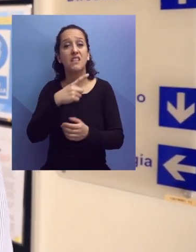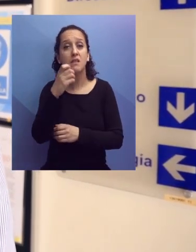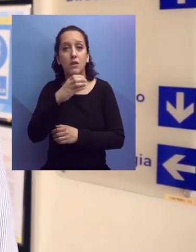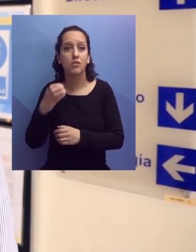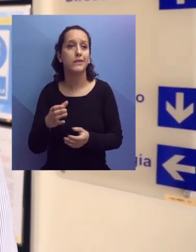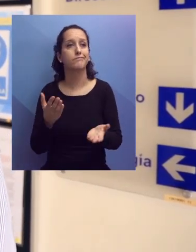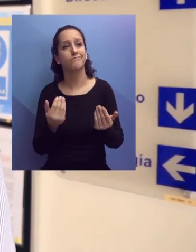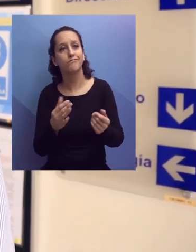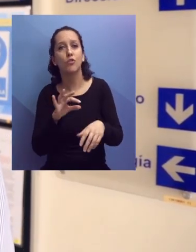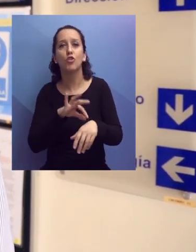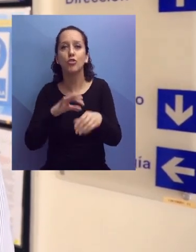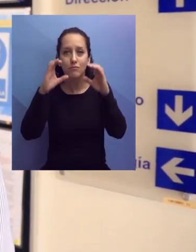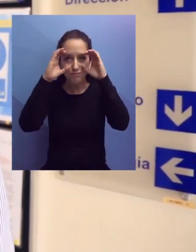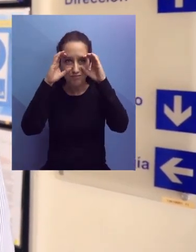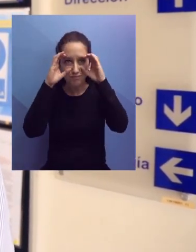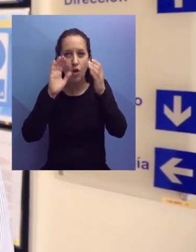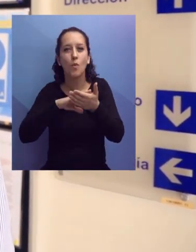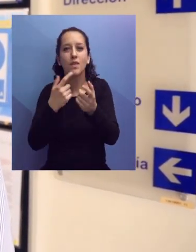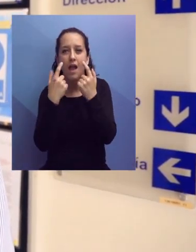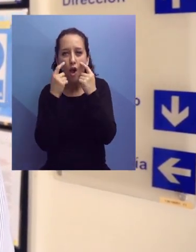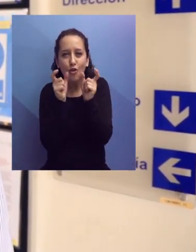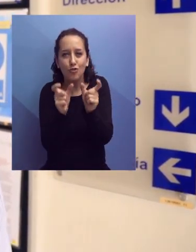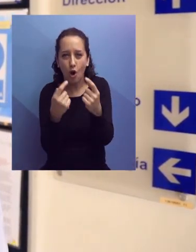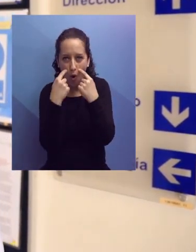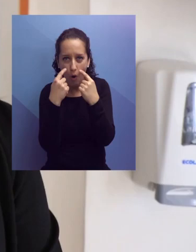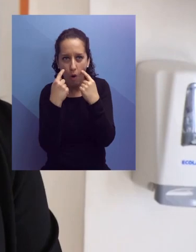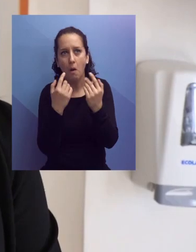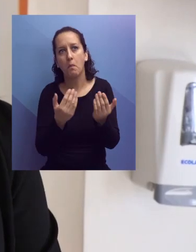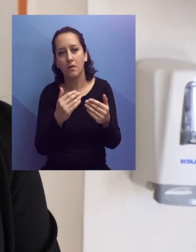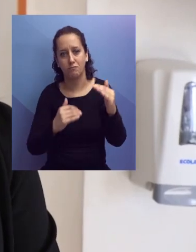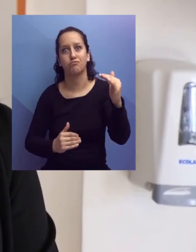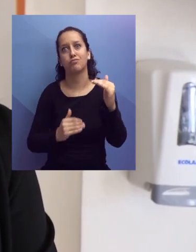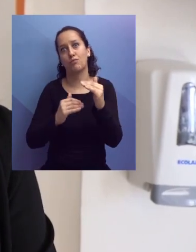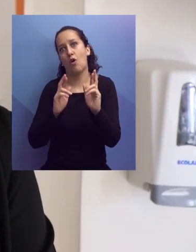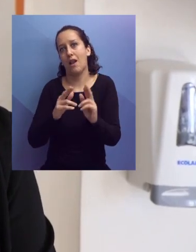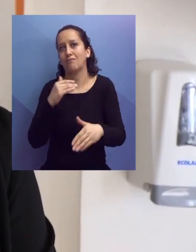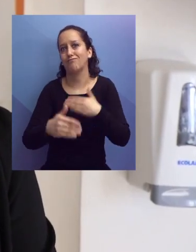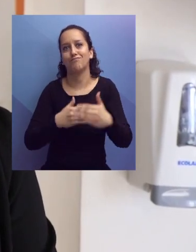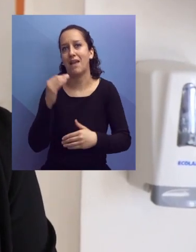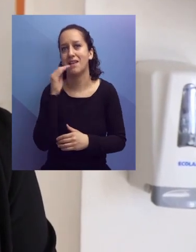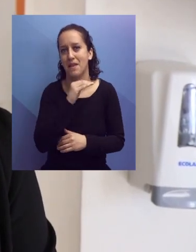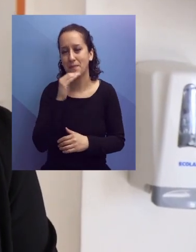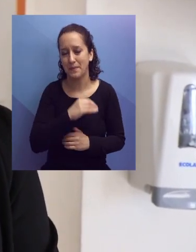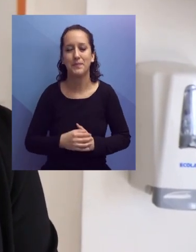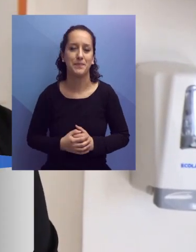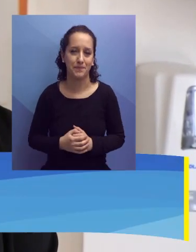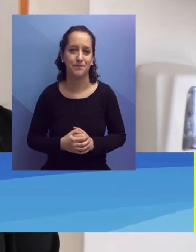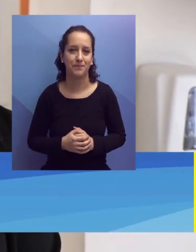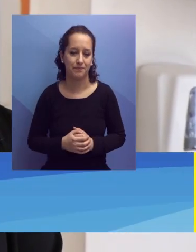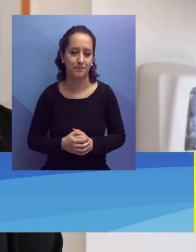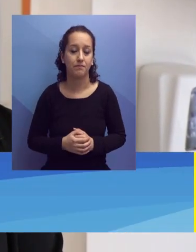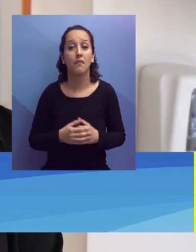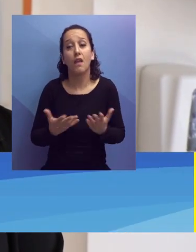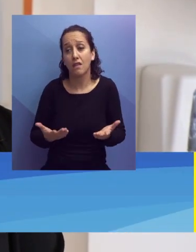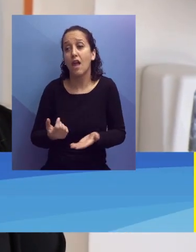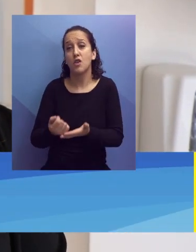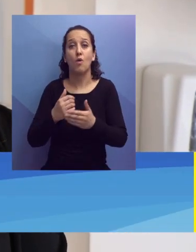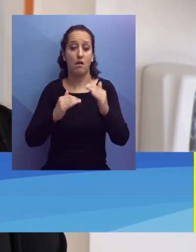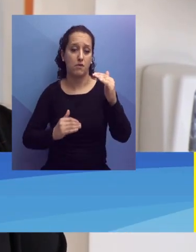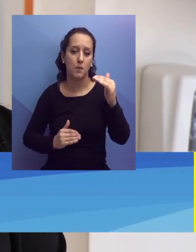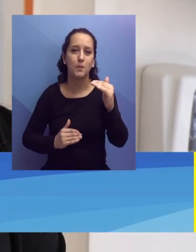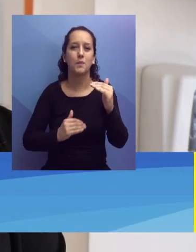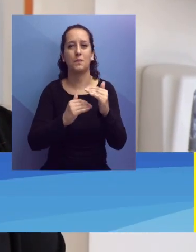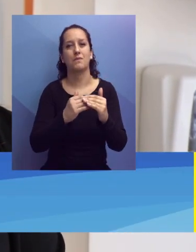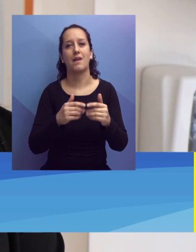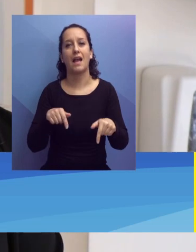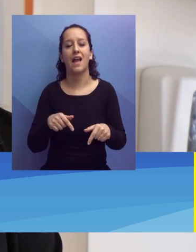más de 1.100 personas que están esperando su examen oftalmológico. Este equipo viene a resolver nuestra lista de espera, obviamente, y nos permite